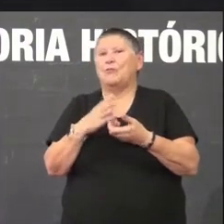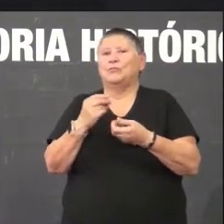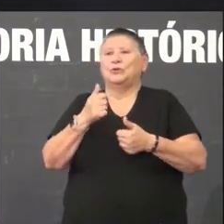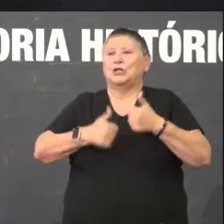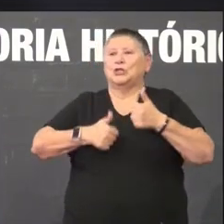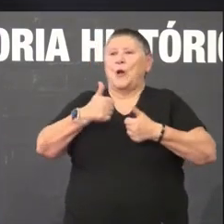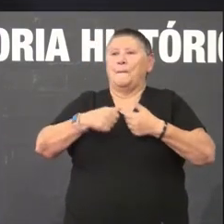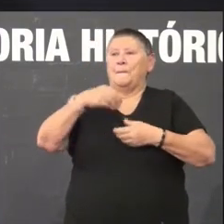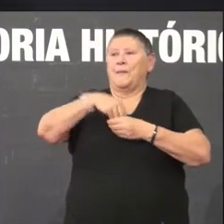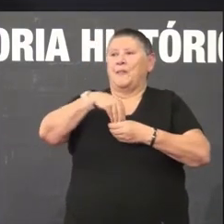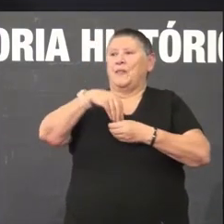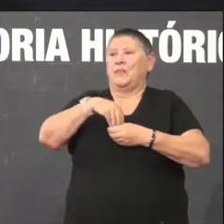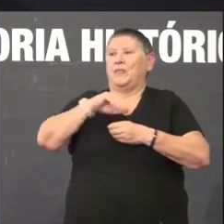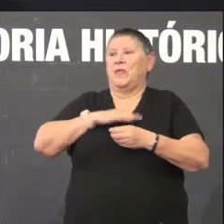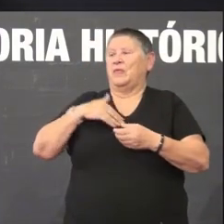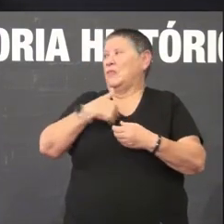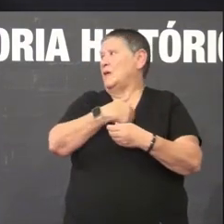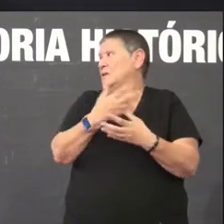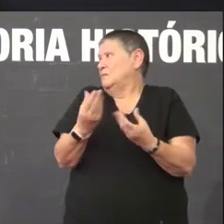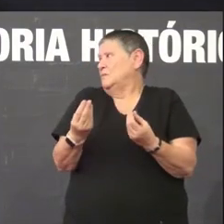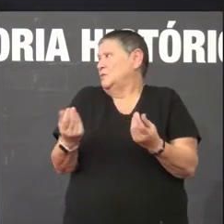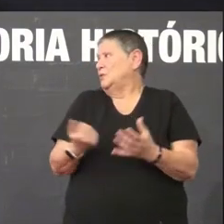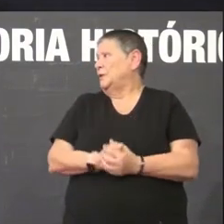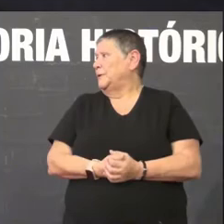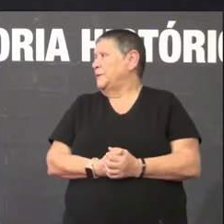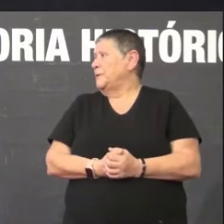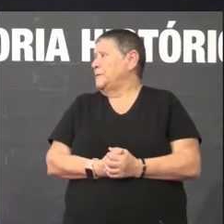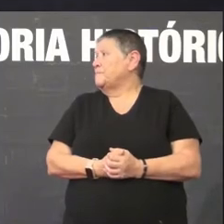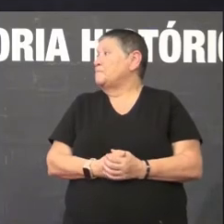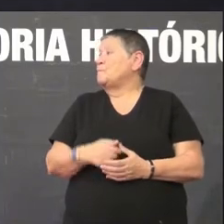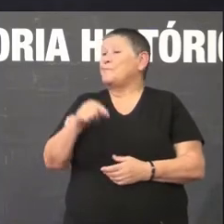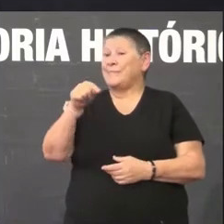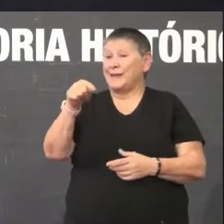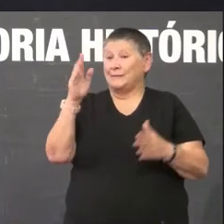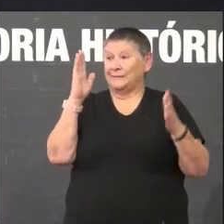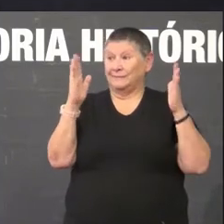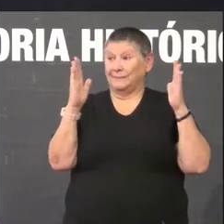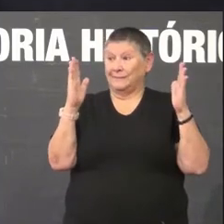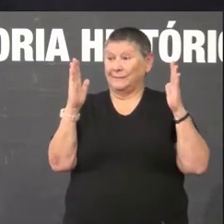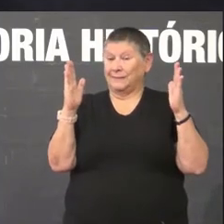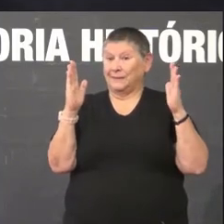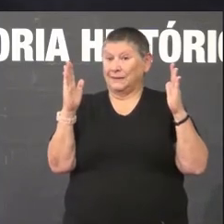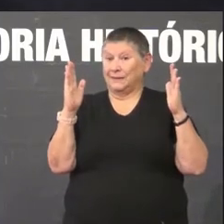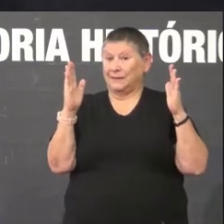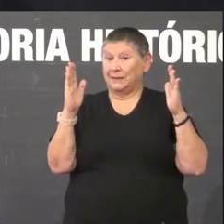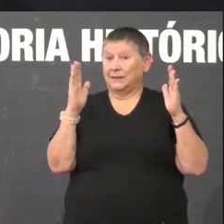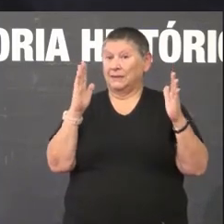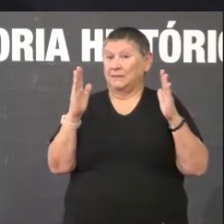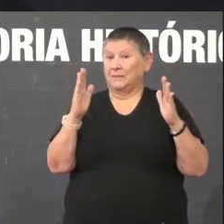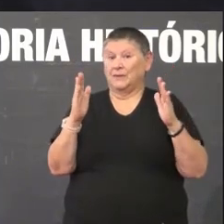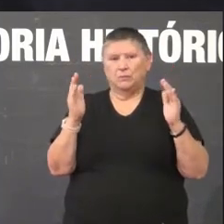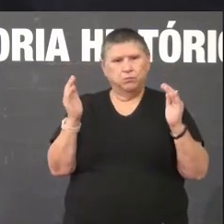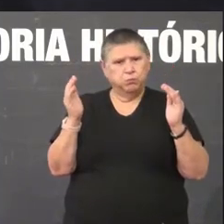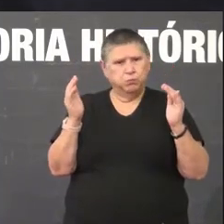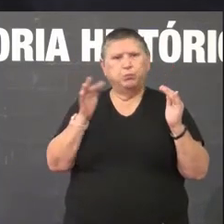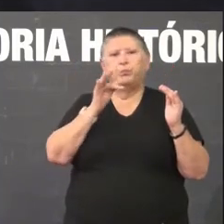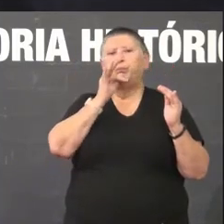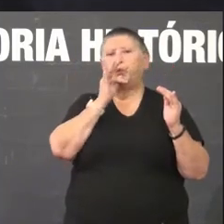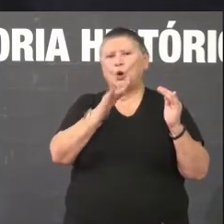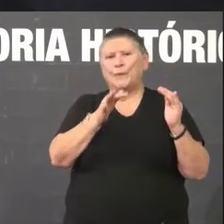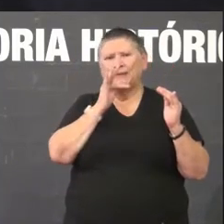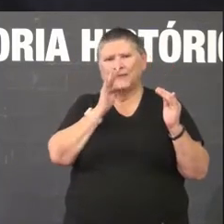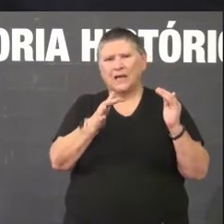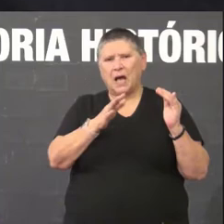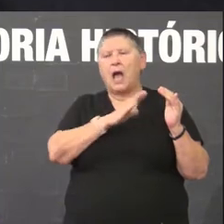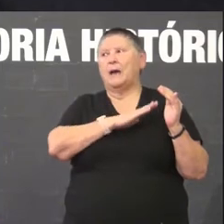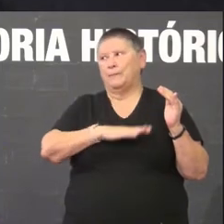competencias que tiña esa opción. E en esta etapa provisoria, non? Porque sería para